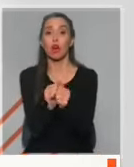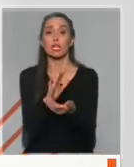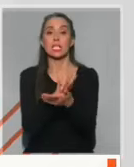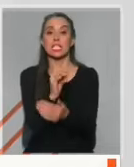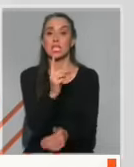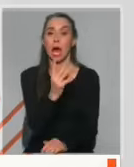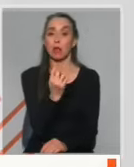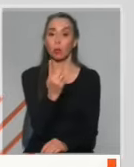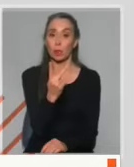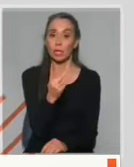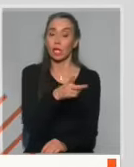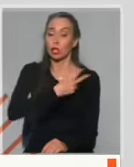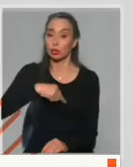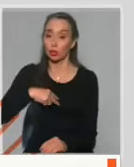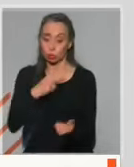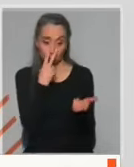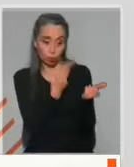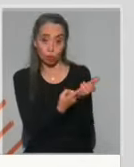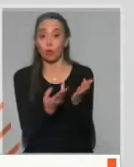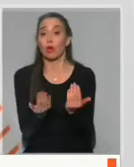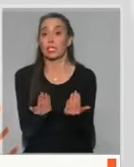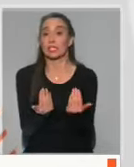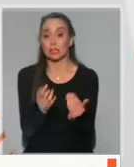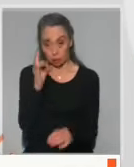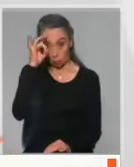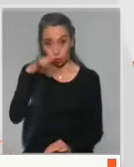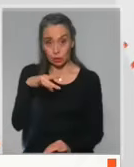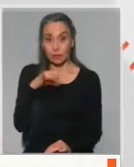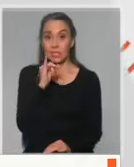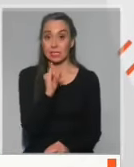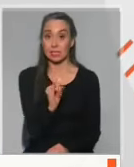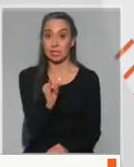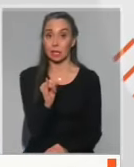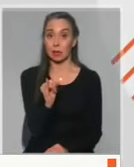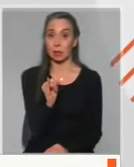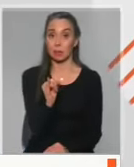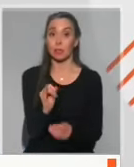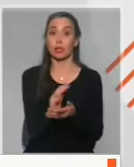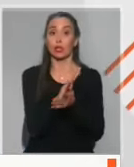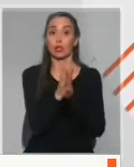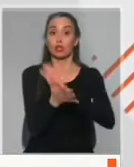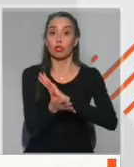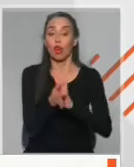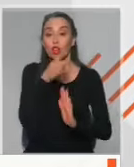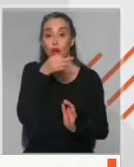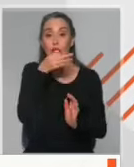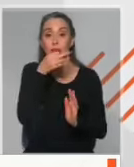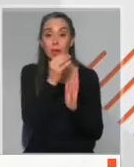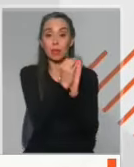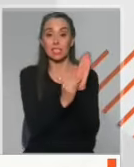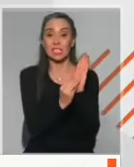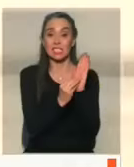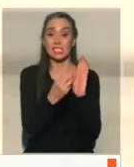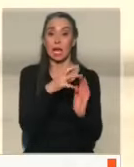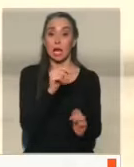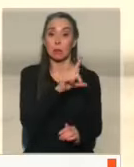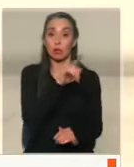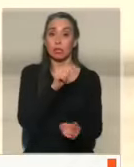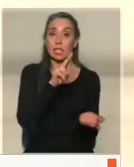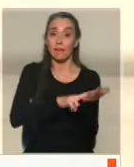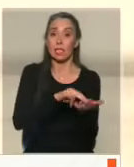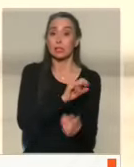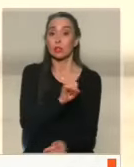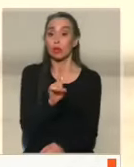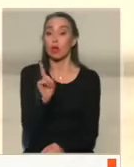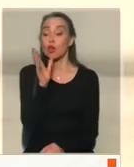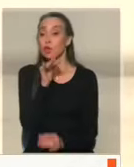Entonces nosotros de alguna forma necesitamos saber si efectivamente todo lo que dice Hermosilla es cierto. No hay